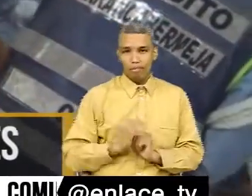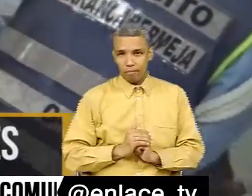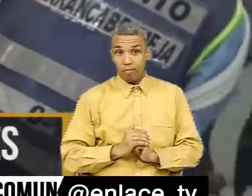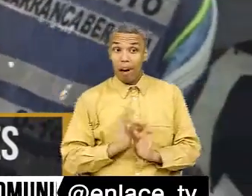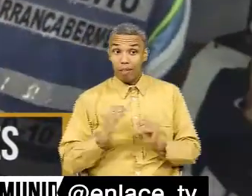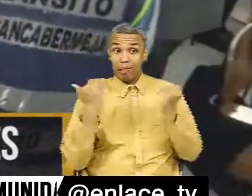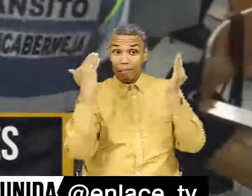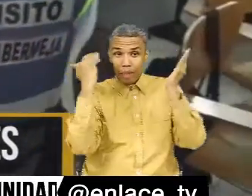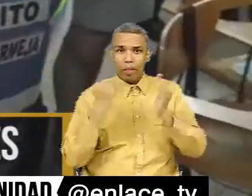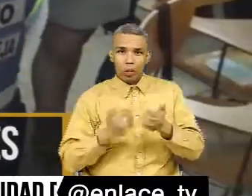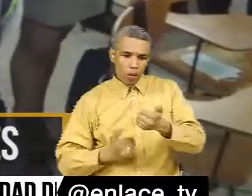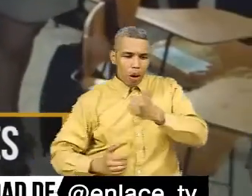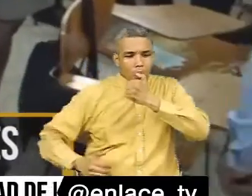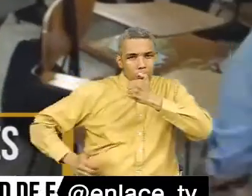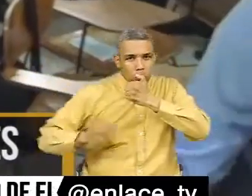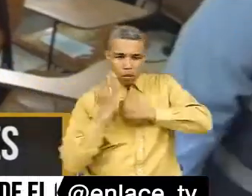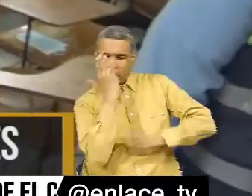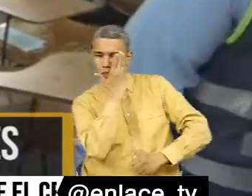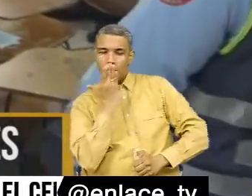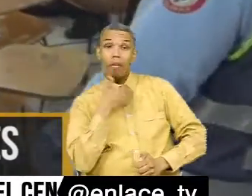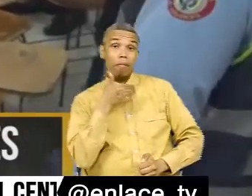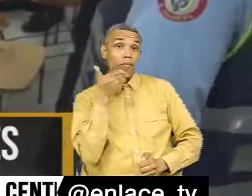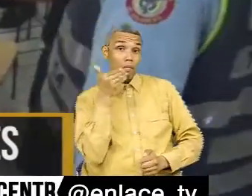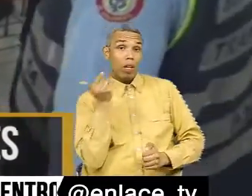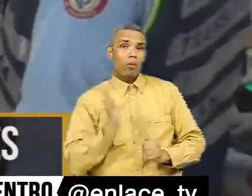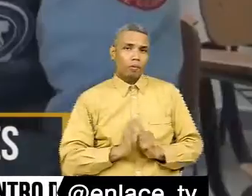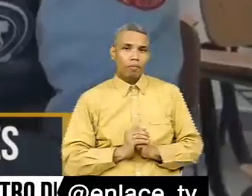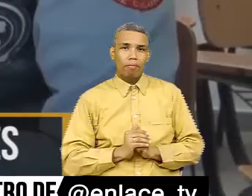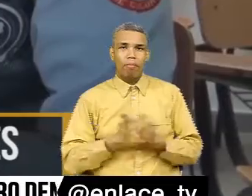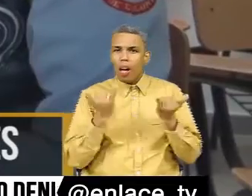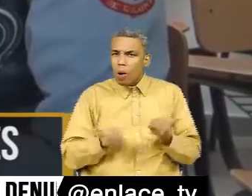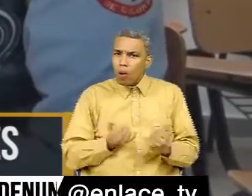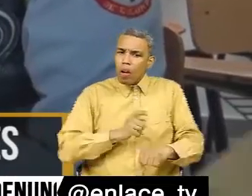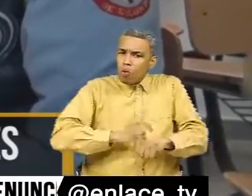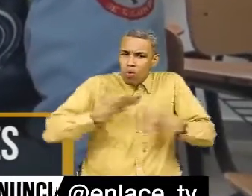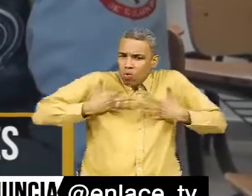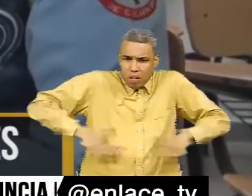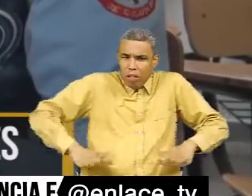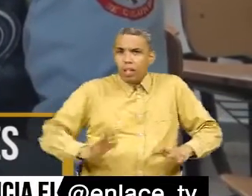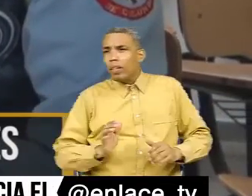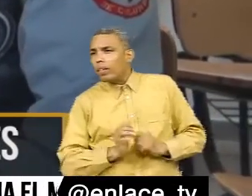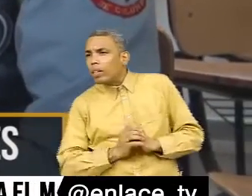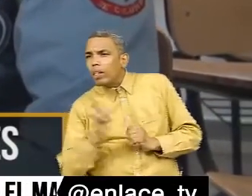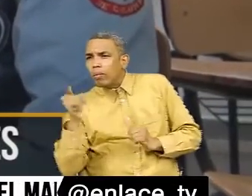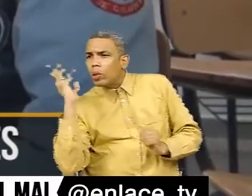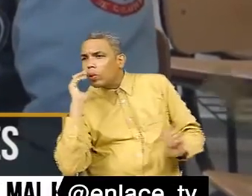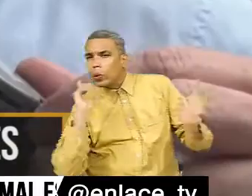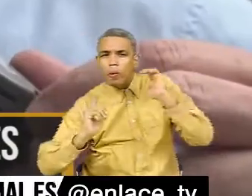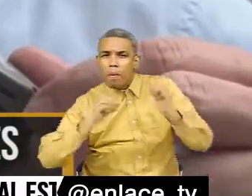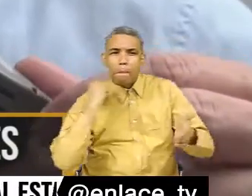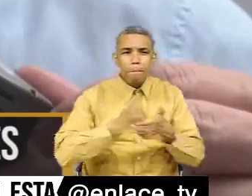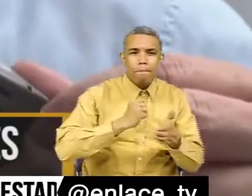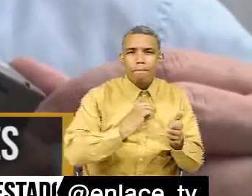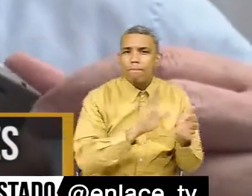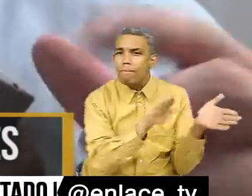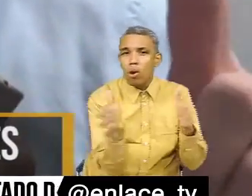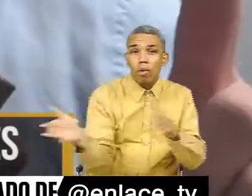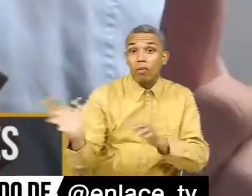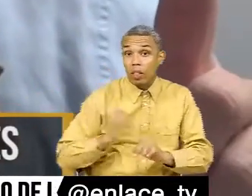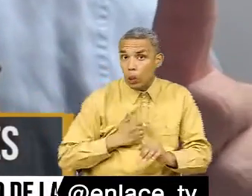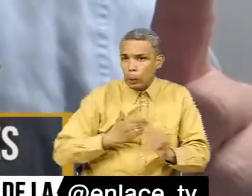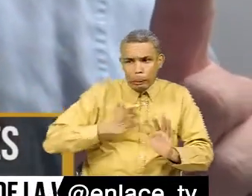cualquier hora el cuerpo motorizado de la ciudad atenderá accidentes de tránsito y donde se registren lesionados u oxisos, ellos respaldarán